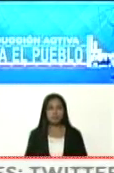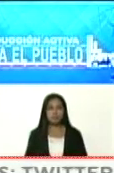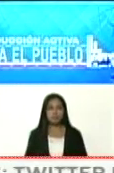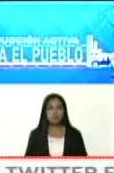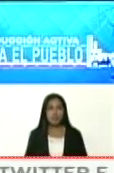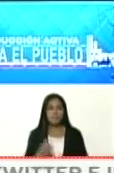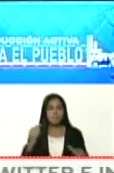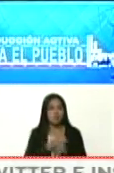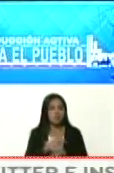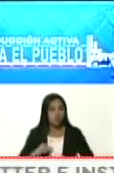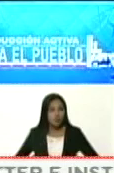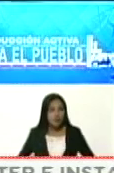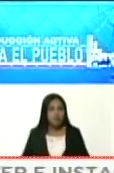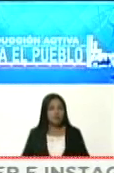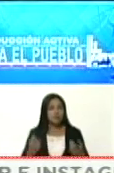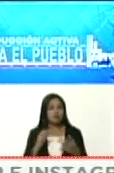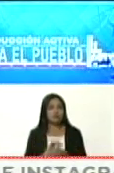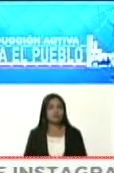Portuguesa,